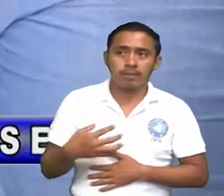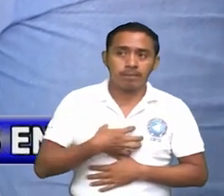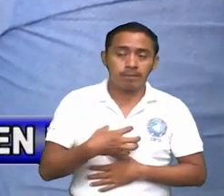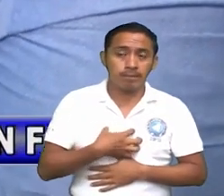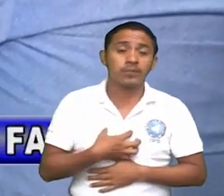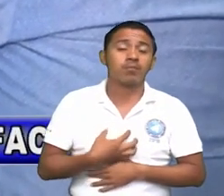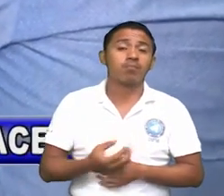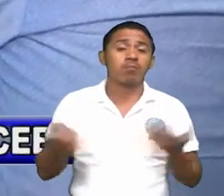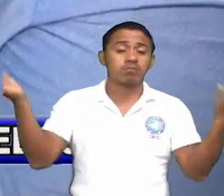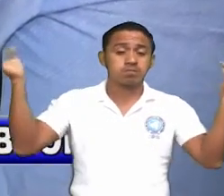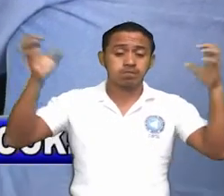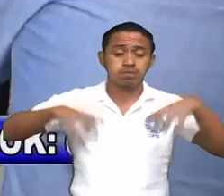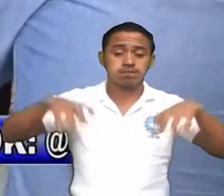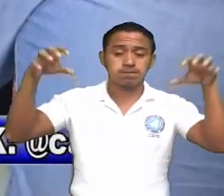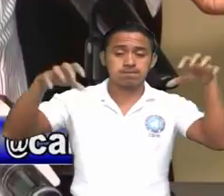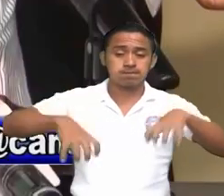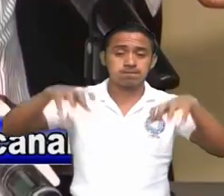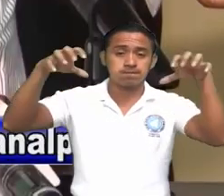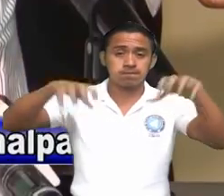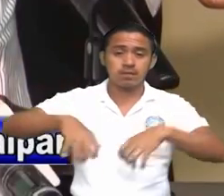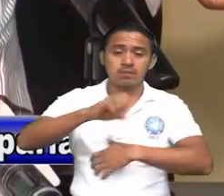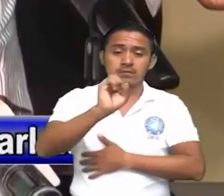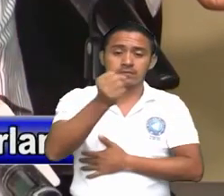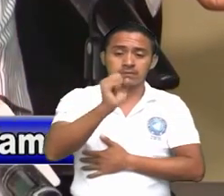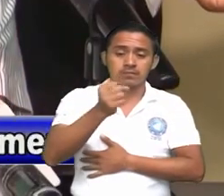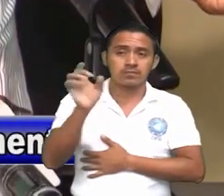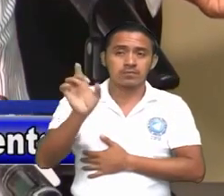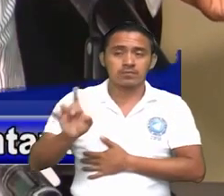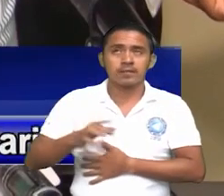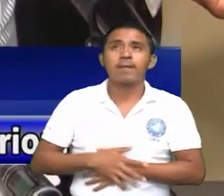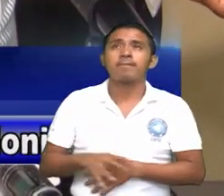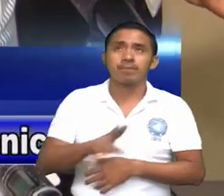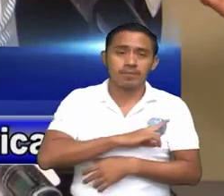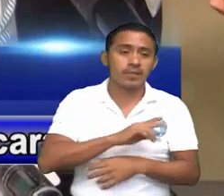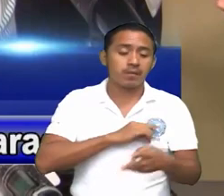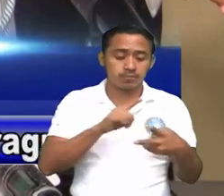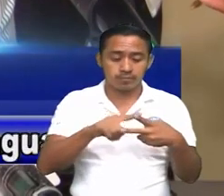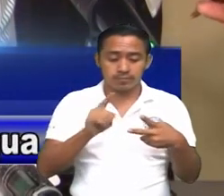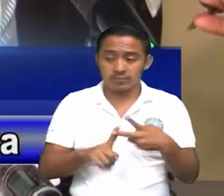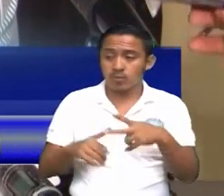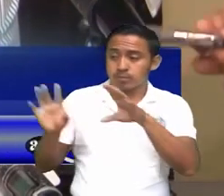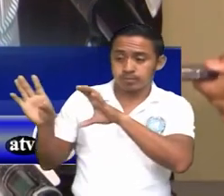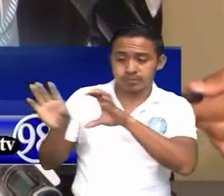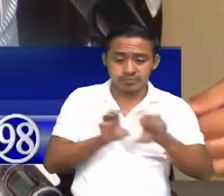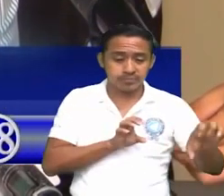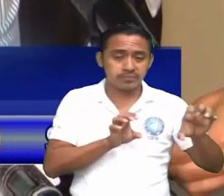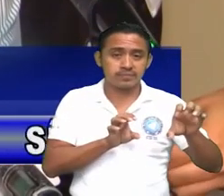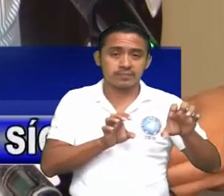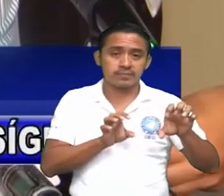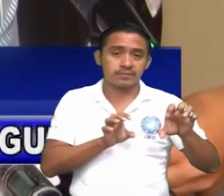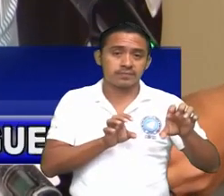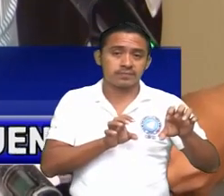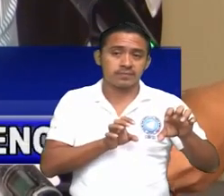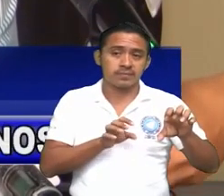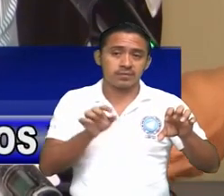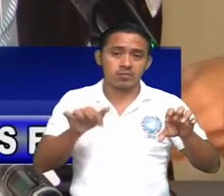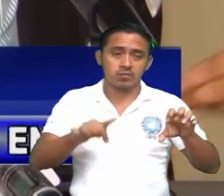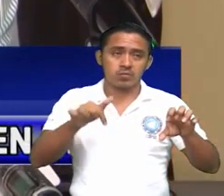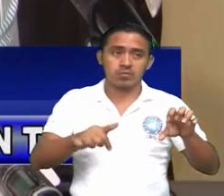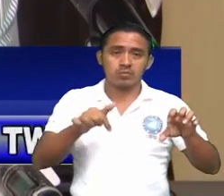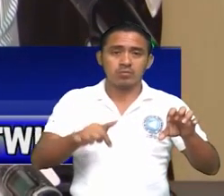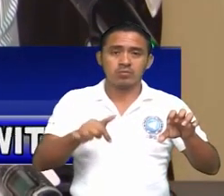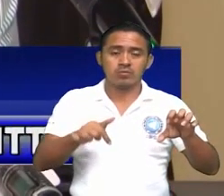incluso el fin de semana. Vamos a tener dos ondas tropicales, una que el día de